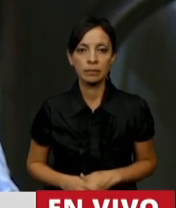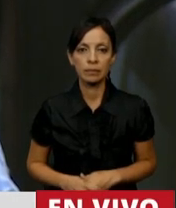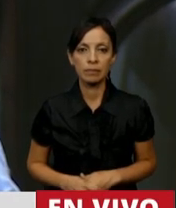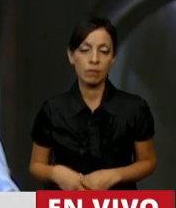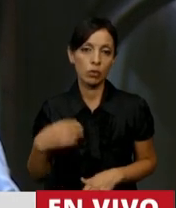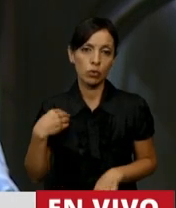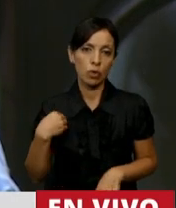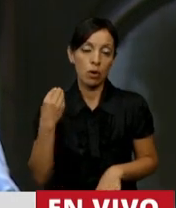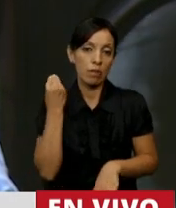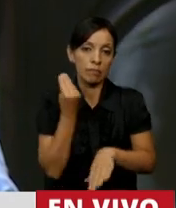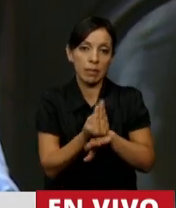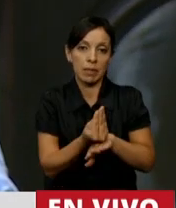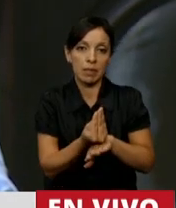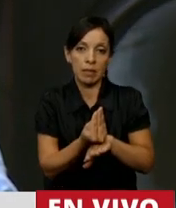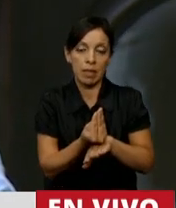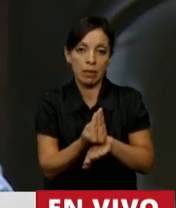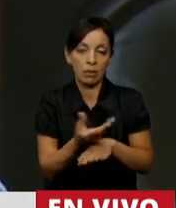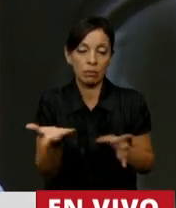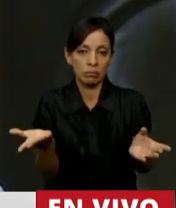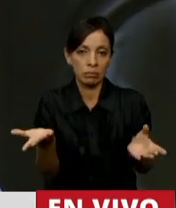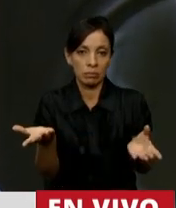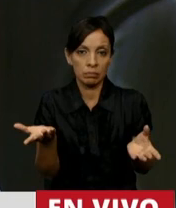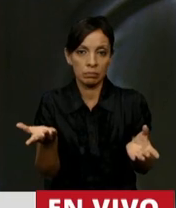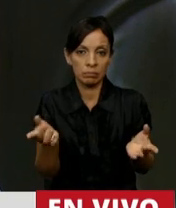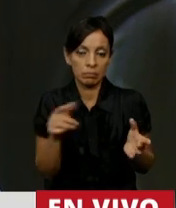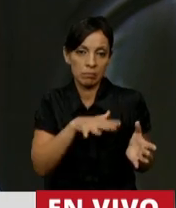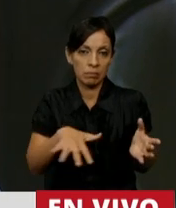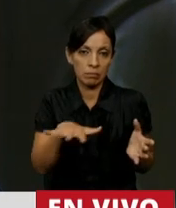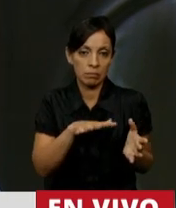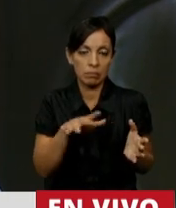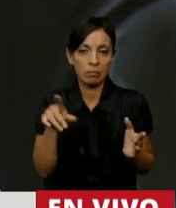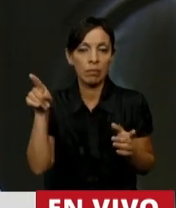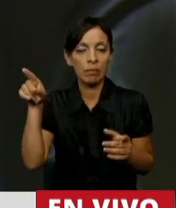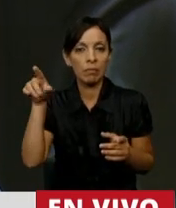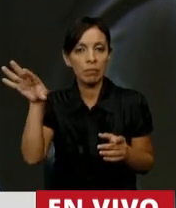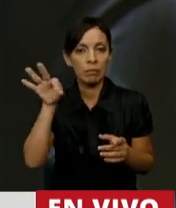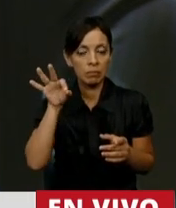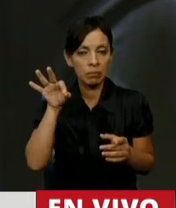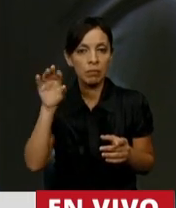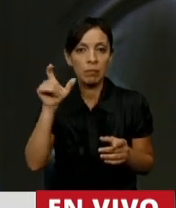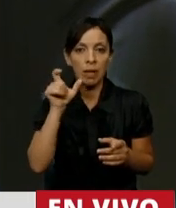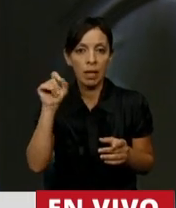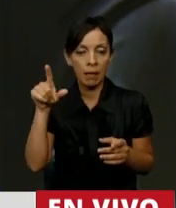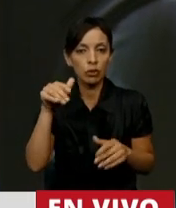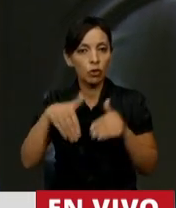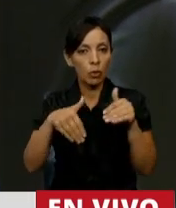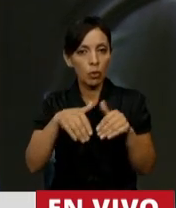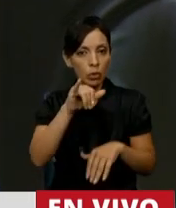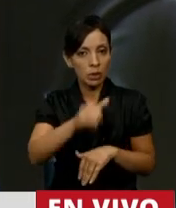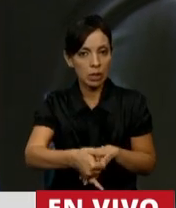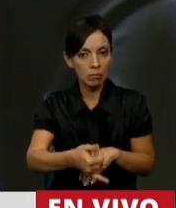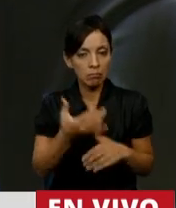al recinto las palabras de la diputada bailar voy a votar en forma afirmativa